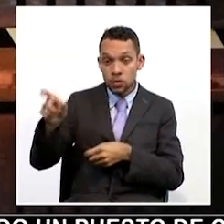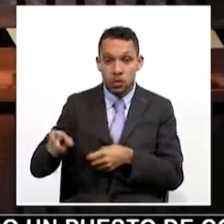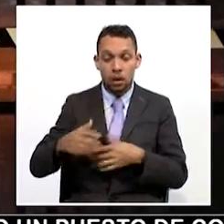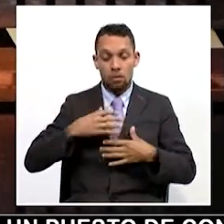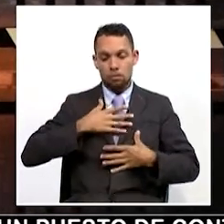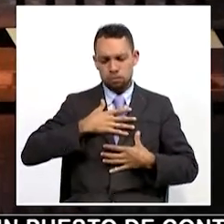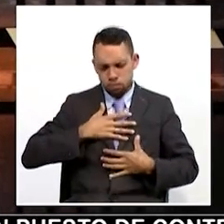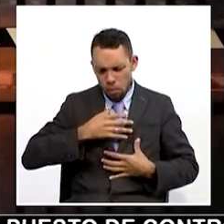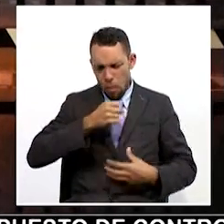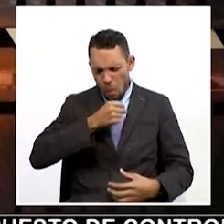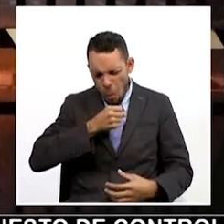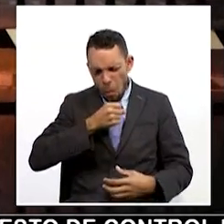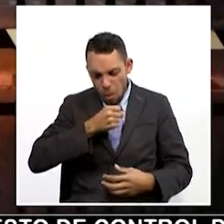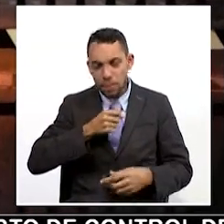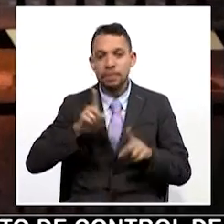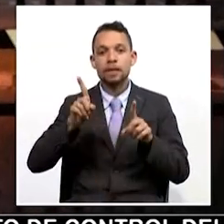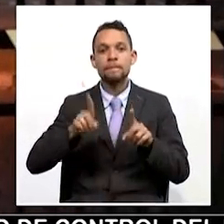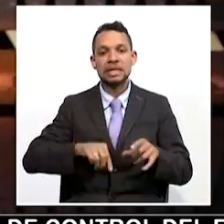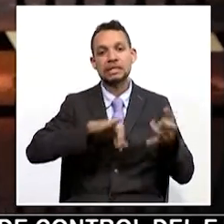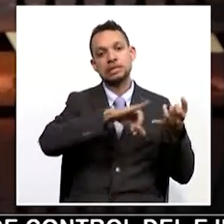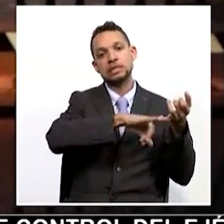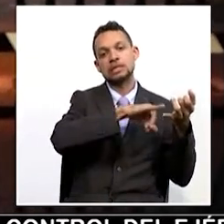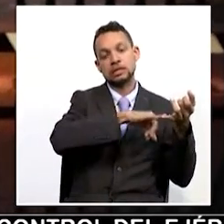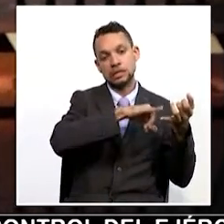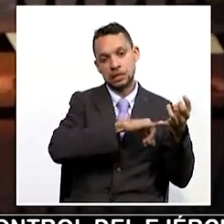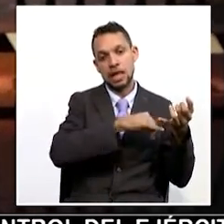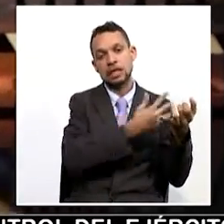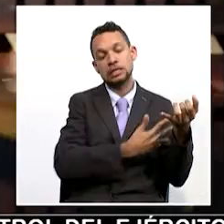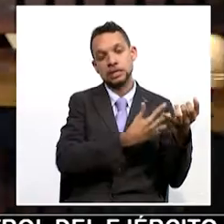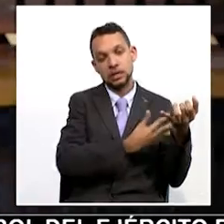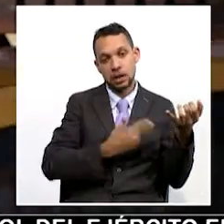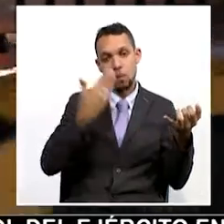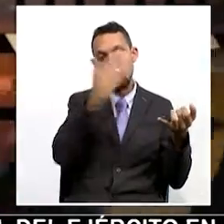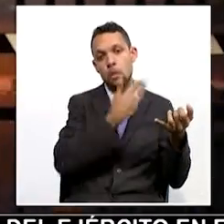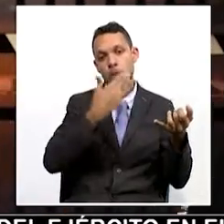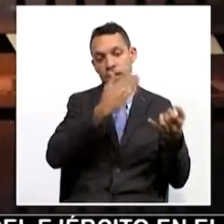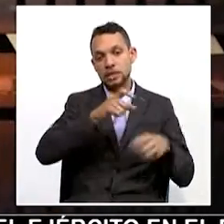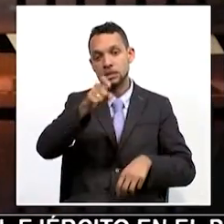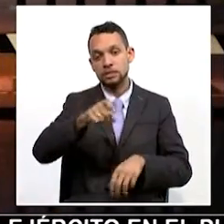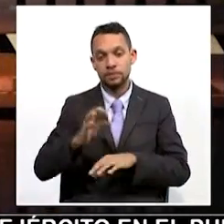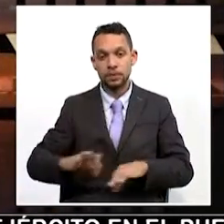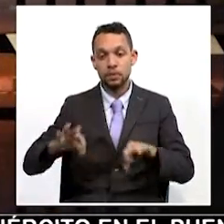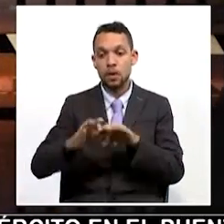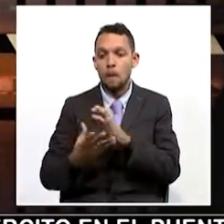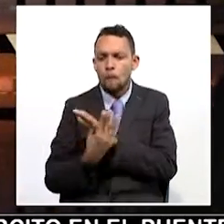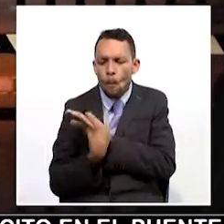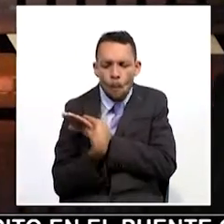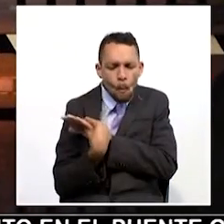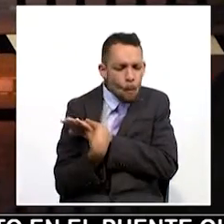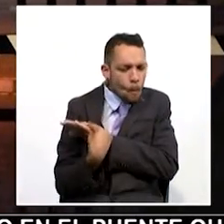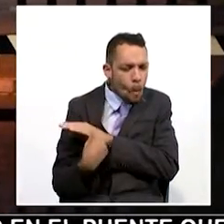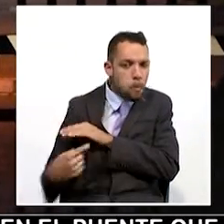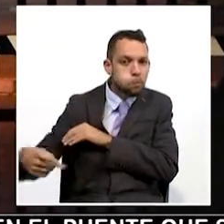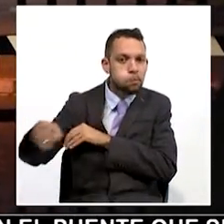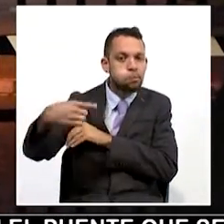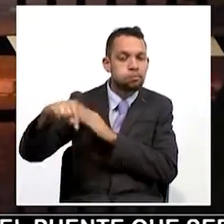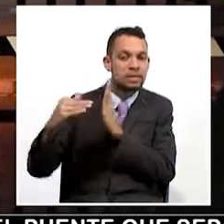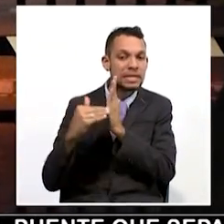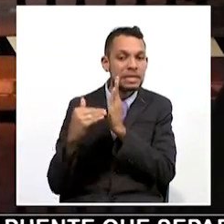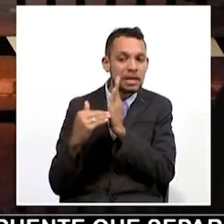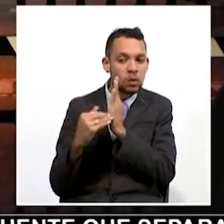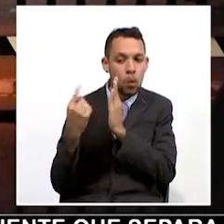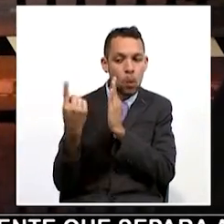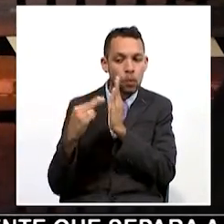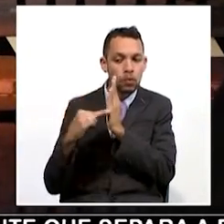debe hacerse las pruebas también de VIH. En las condiciones de más pobreza, regularmente es donde más casos tenemos de tuberculosis. Por eso